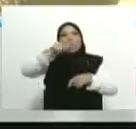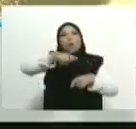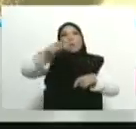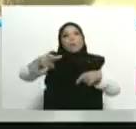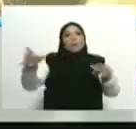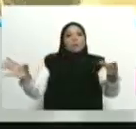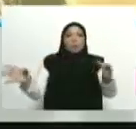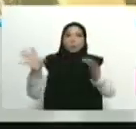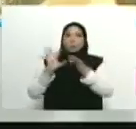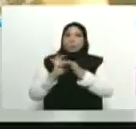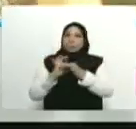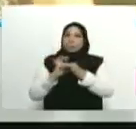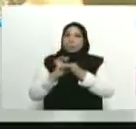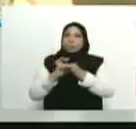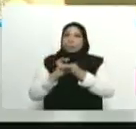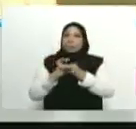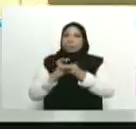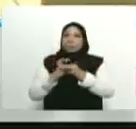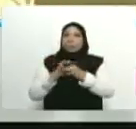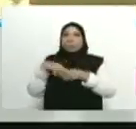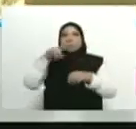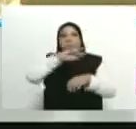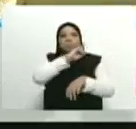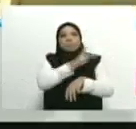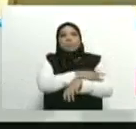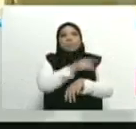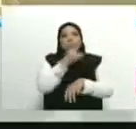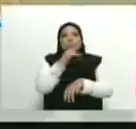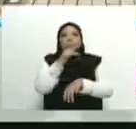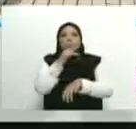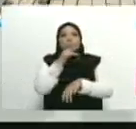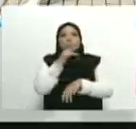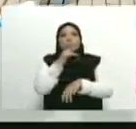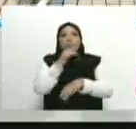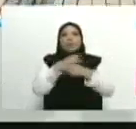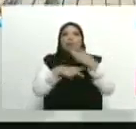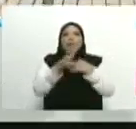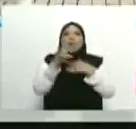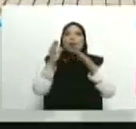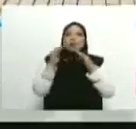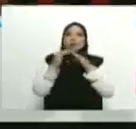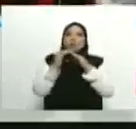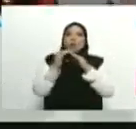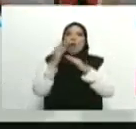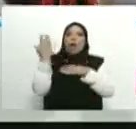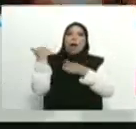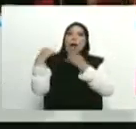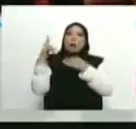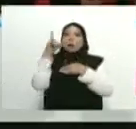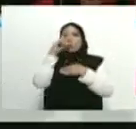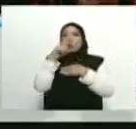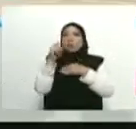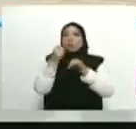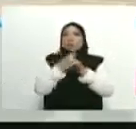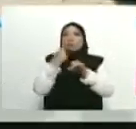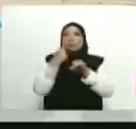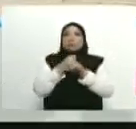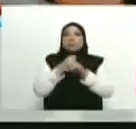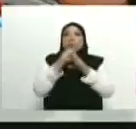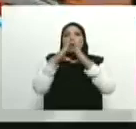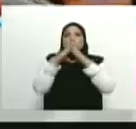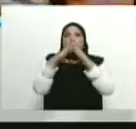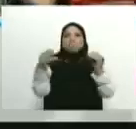unido, derrotamos la armada más poderosa de su tiempo, compadres. Allí cayeron